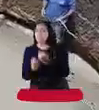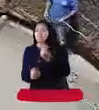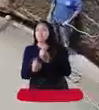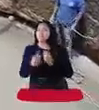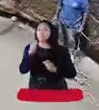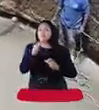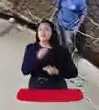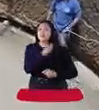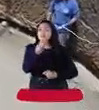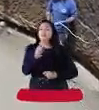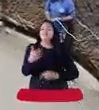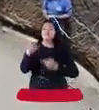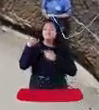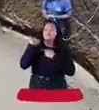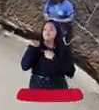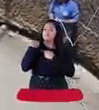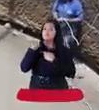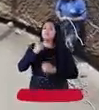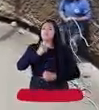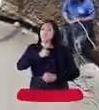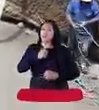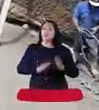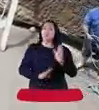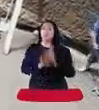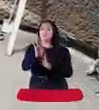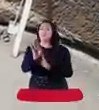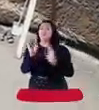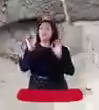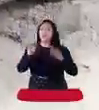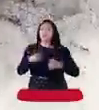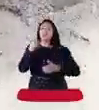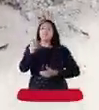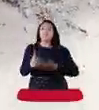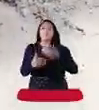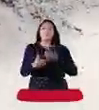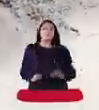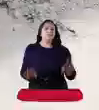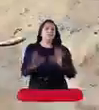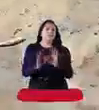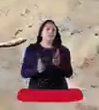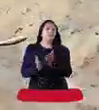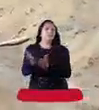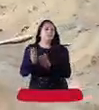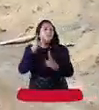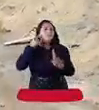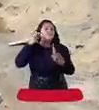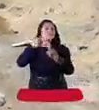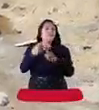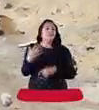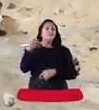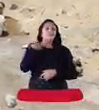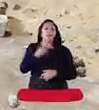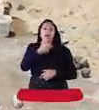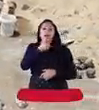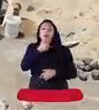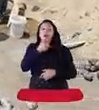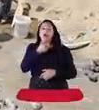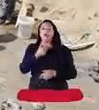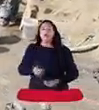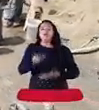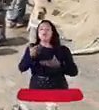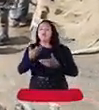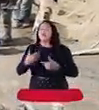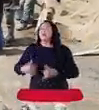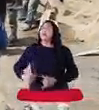sientan responsables y dueños de su desarrollo es clave en el proceso de servicio. Con el objetivo de garantizar el líquido vital en